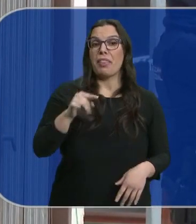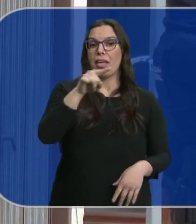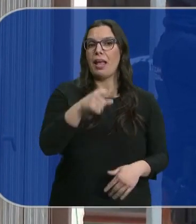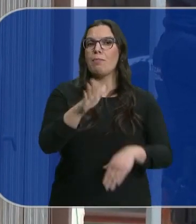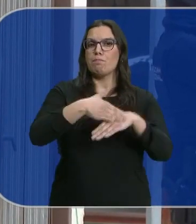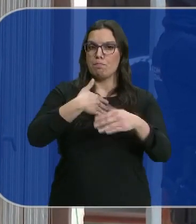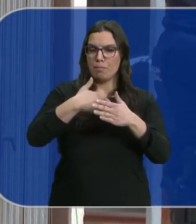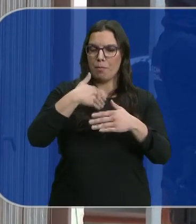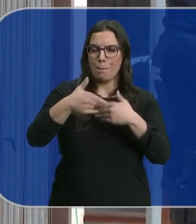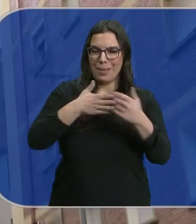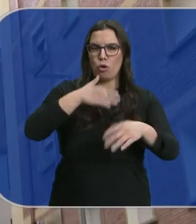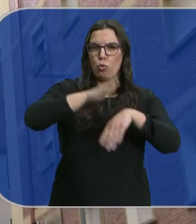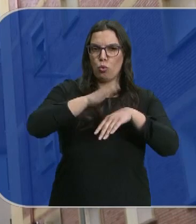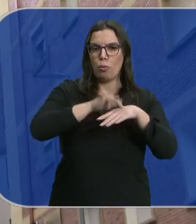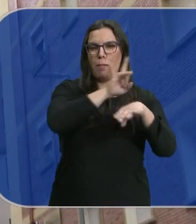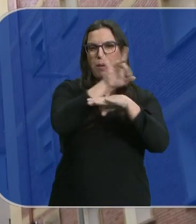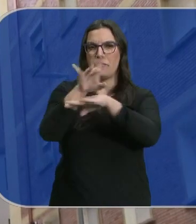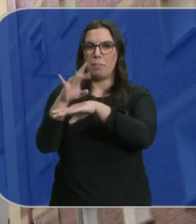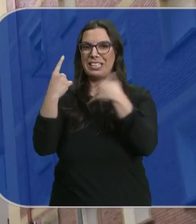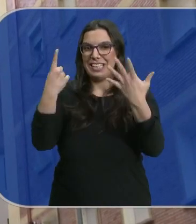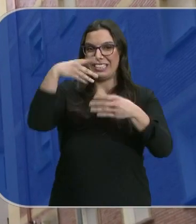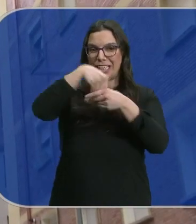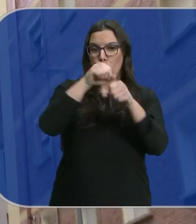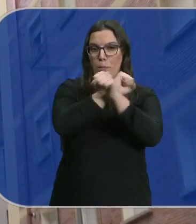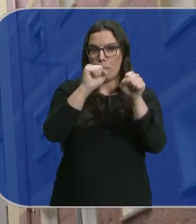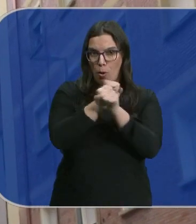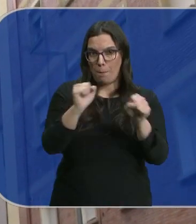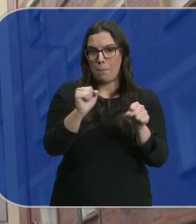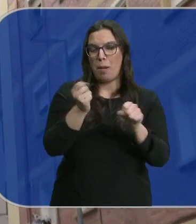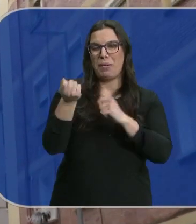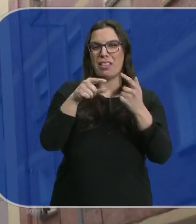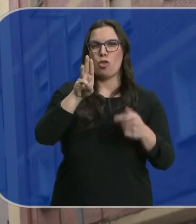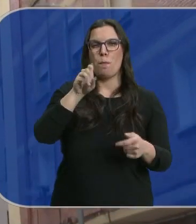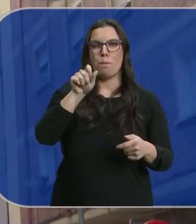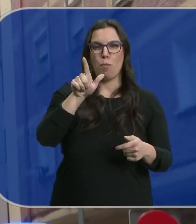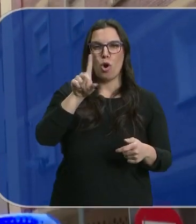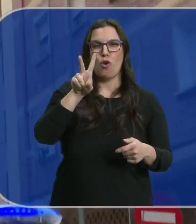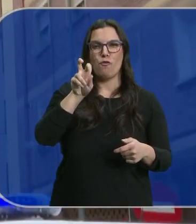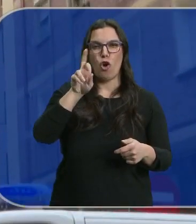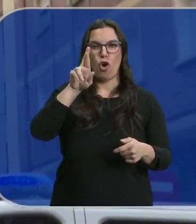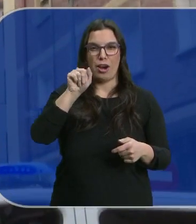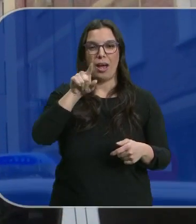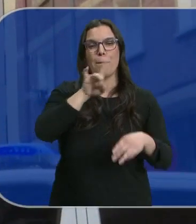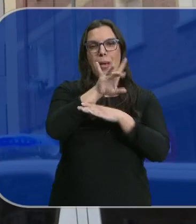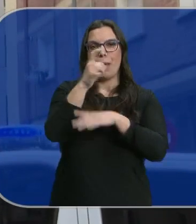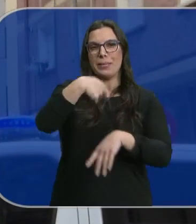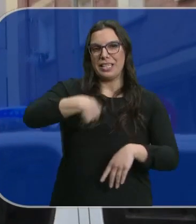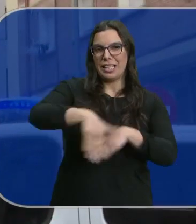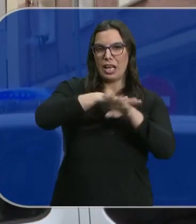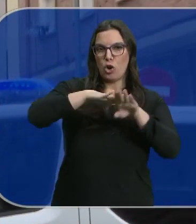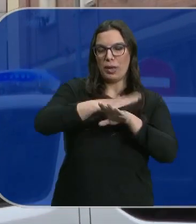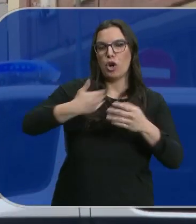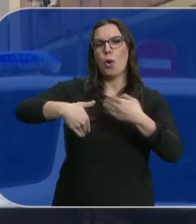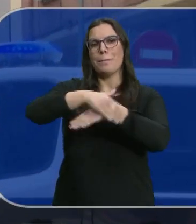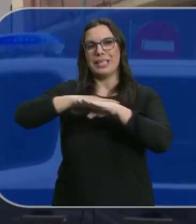envío de 6 sobres con material pirotécnico similar a la pólvora que habría enviado a Presidencia del Gobierno,